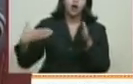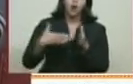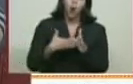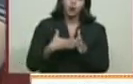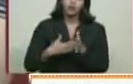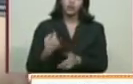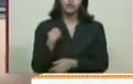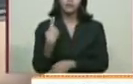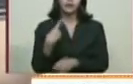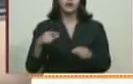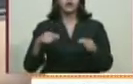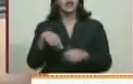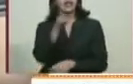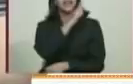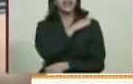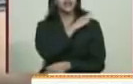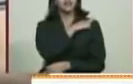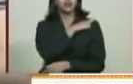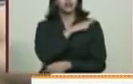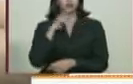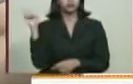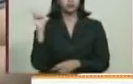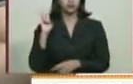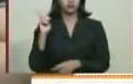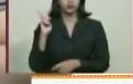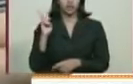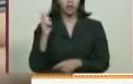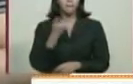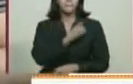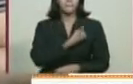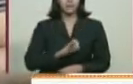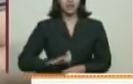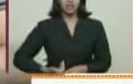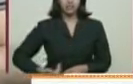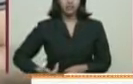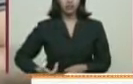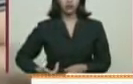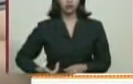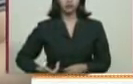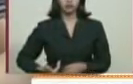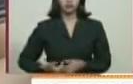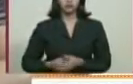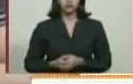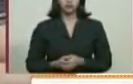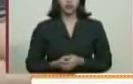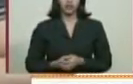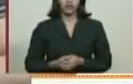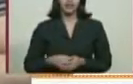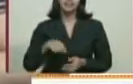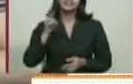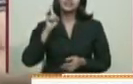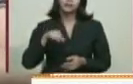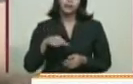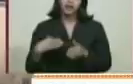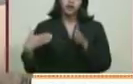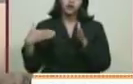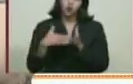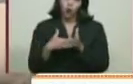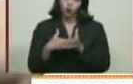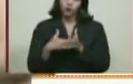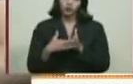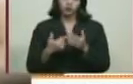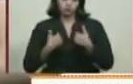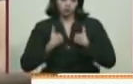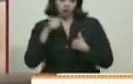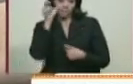primer lugar, el jefe del Estado, presidente del Poder Ejecutivo, pero también contra, en el caso de mi